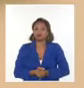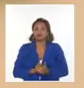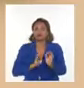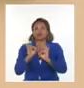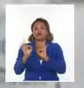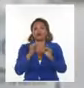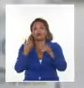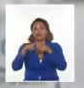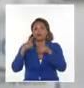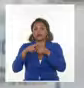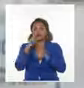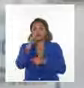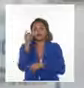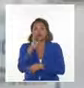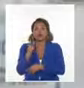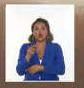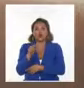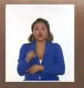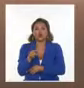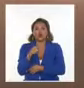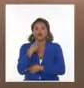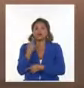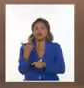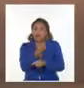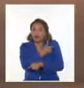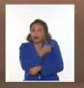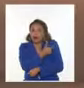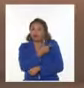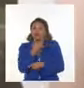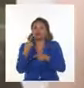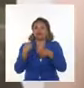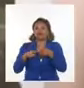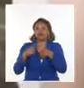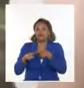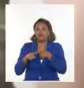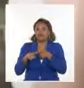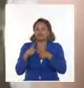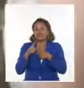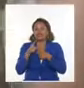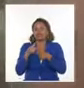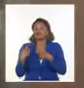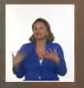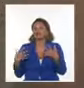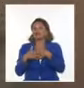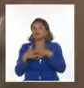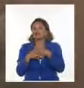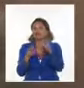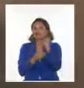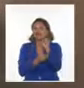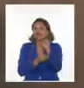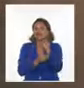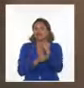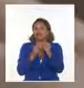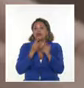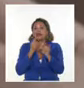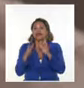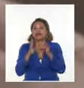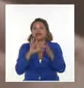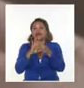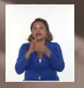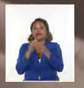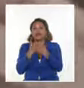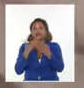productos biológicos, reactivos, muestras y vacunas, mucho le debe al fortalecimiento de la cadena de frío, que constituye un